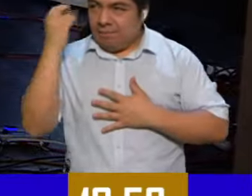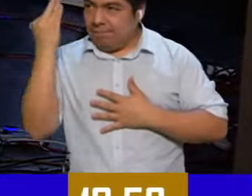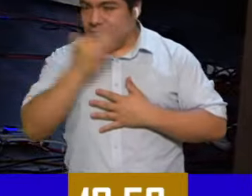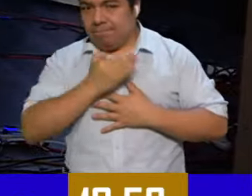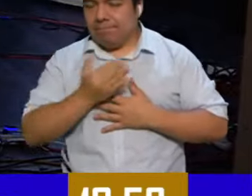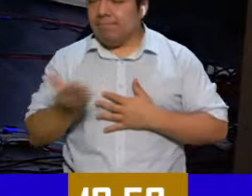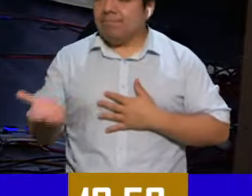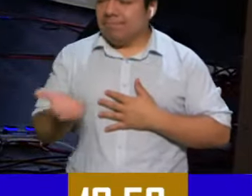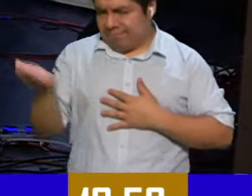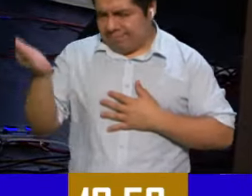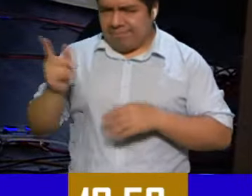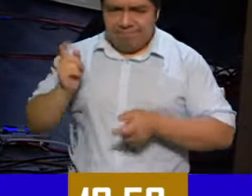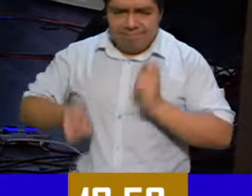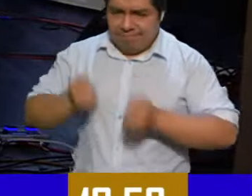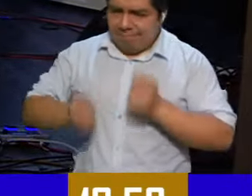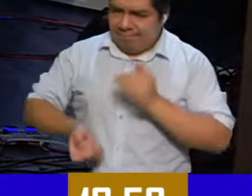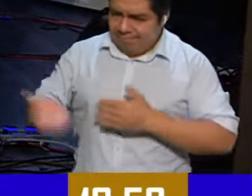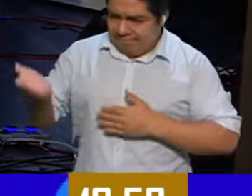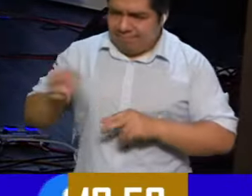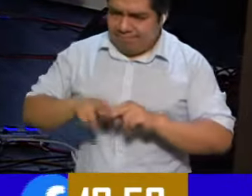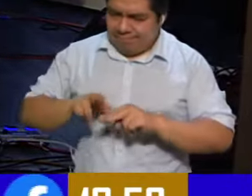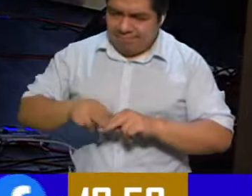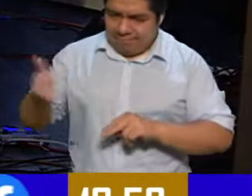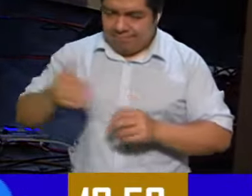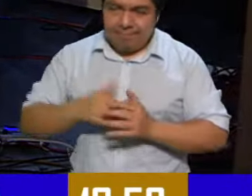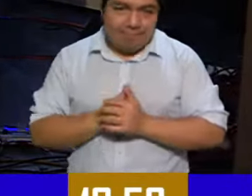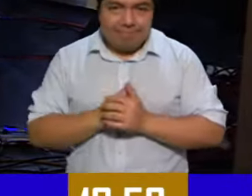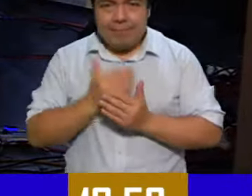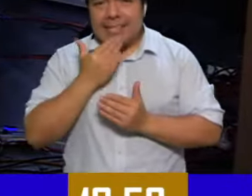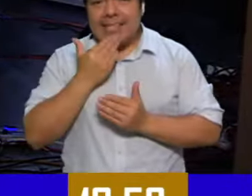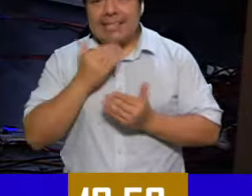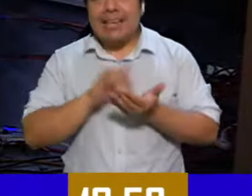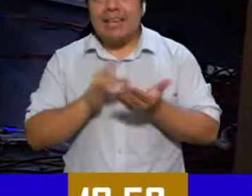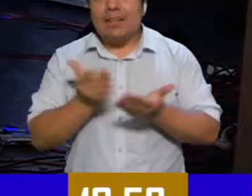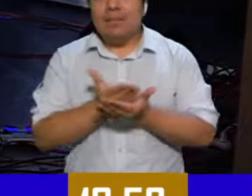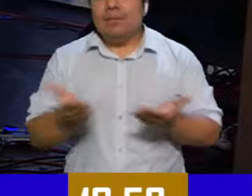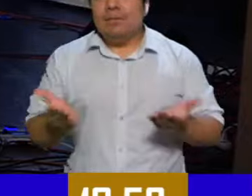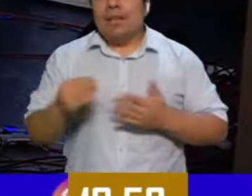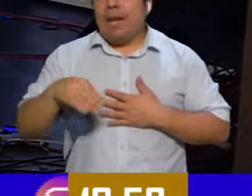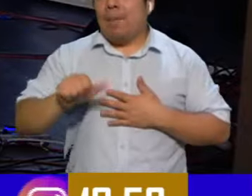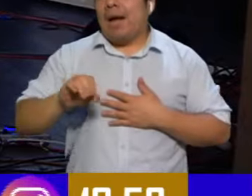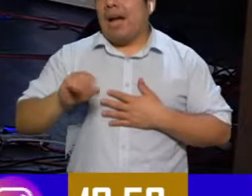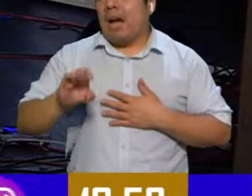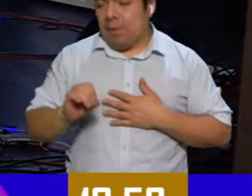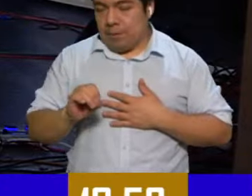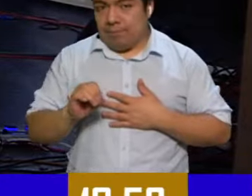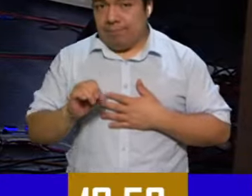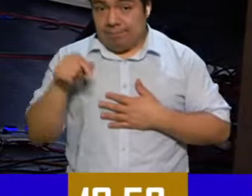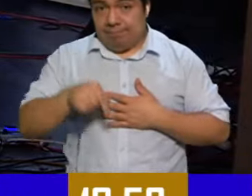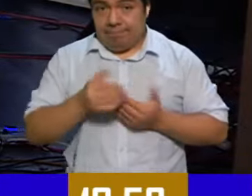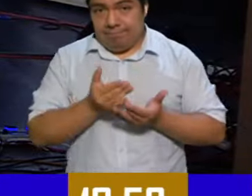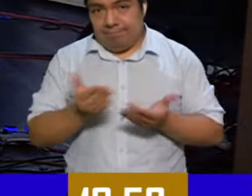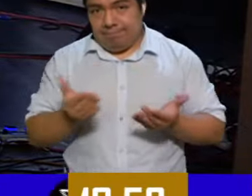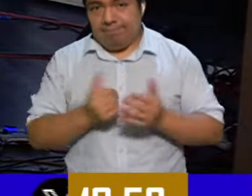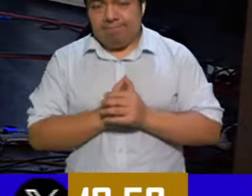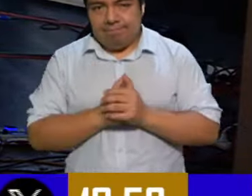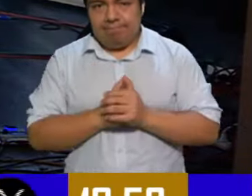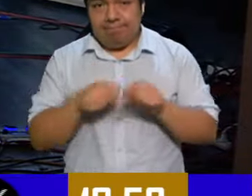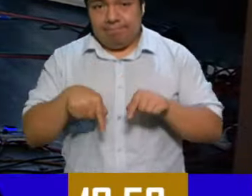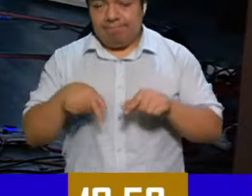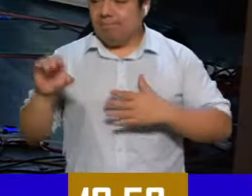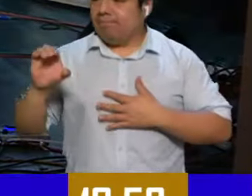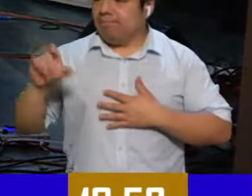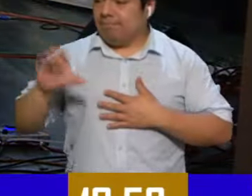pase a ocupar sus aposentos, compañero. Muchas gracias. Y está con nosotros y despide el programa Macabro, ¿a